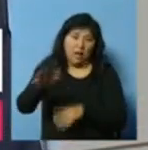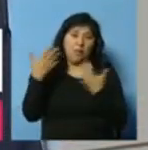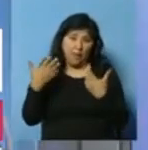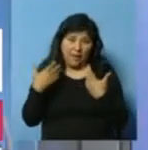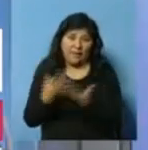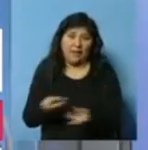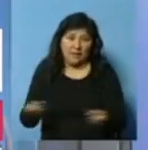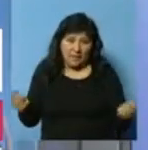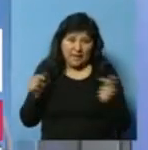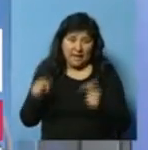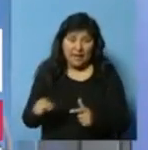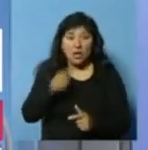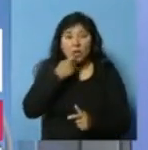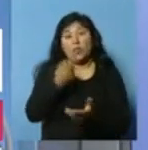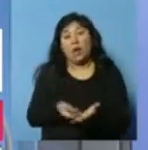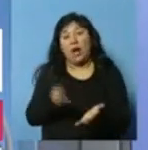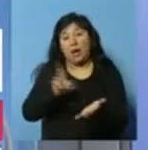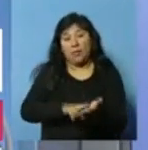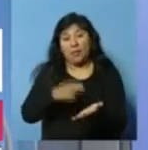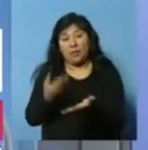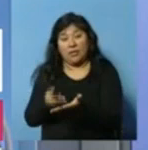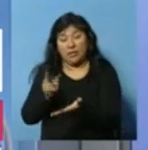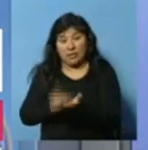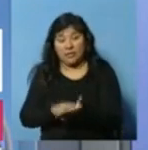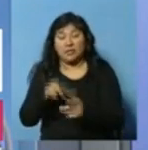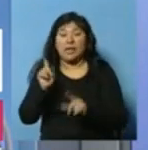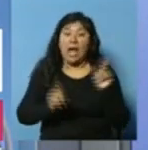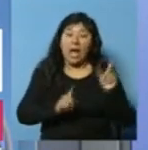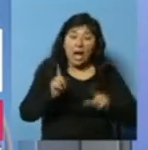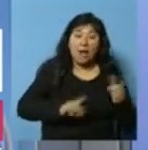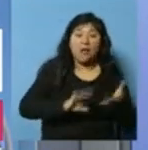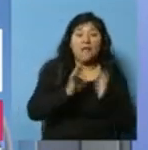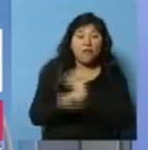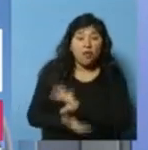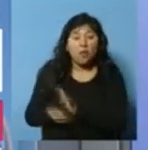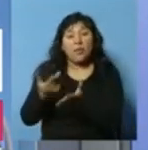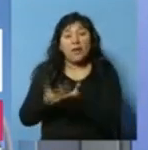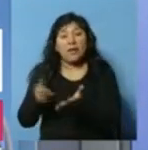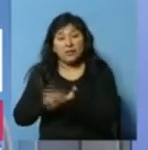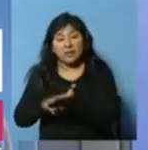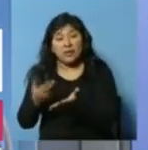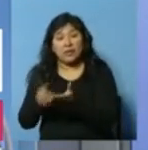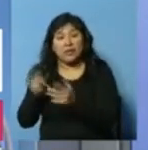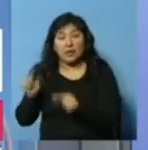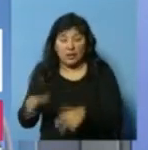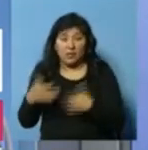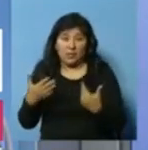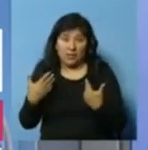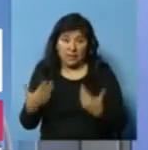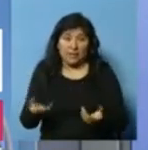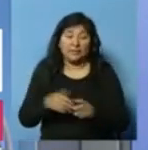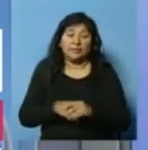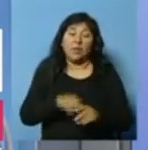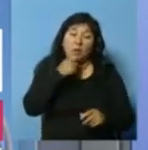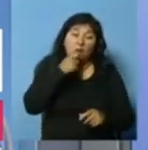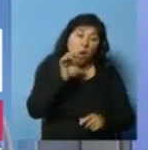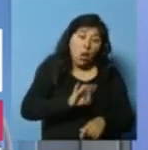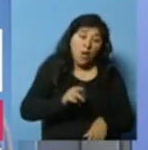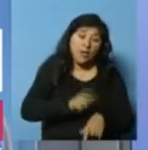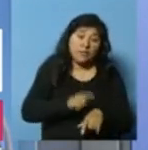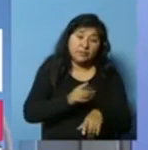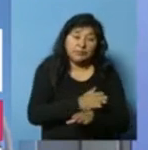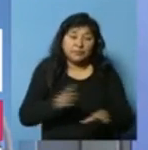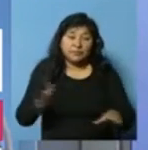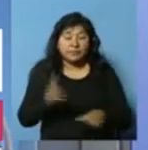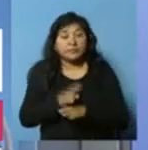cuando repitan hay dispositivos de recursos cuando tengan que recursos normalmente por cerveza esa